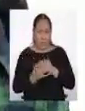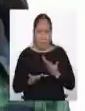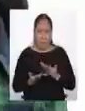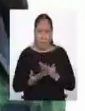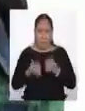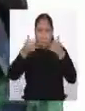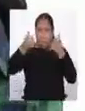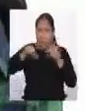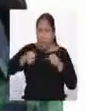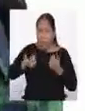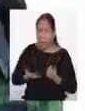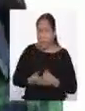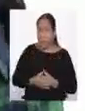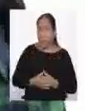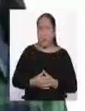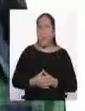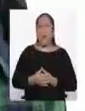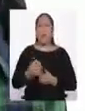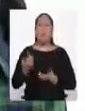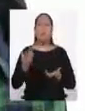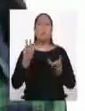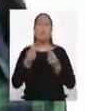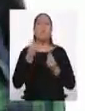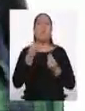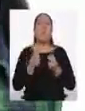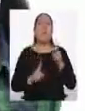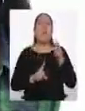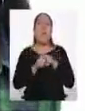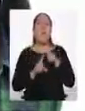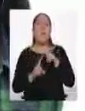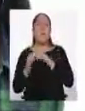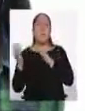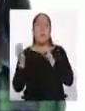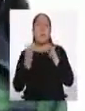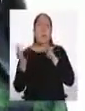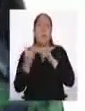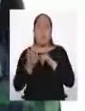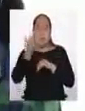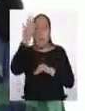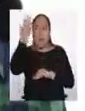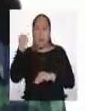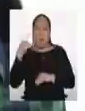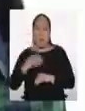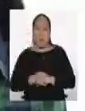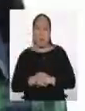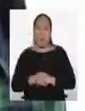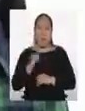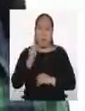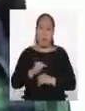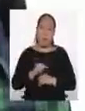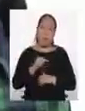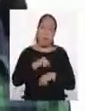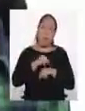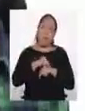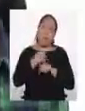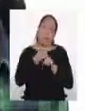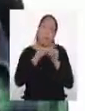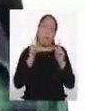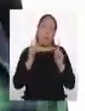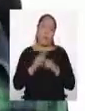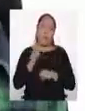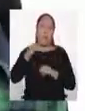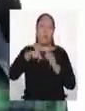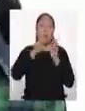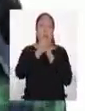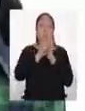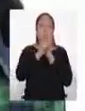sentido? ¿Qué sentido tuvieron las guerras que sostuvimos siglos atrás? Eran, claro, otros tiempos. Y en el video